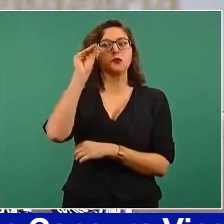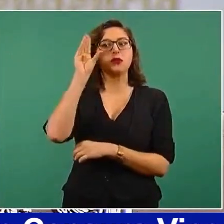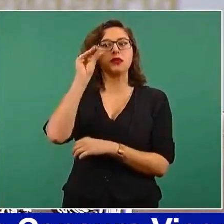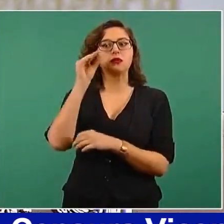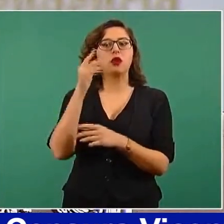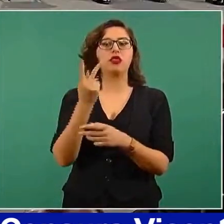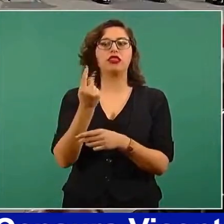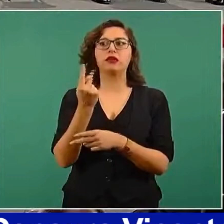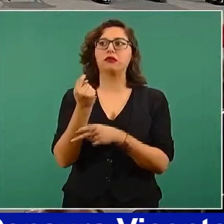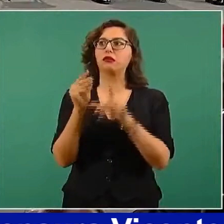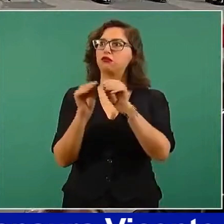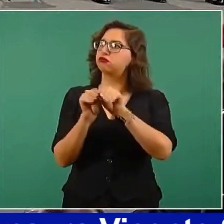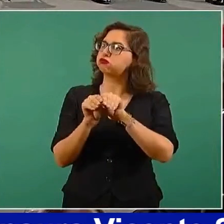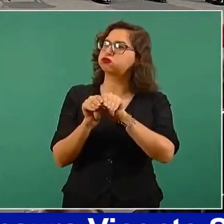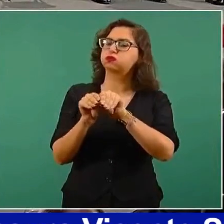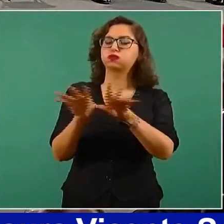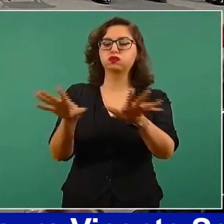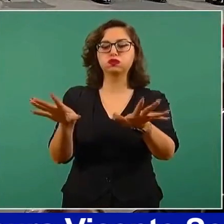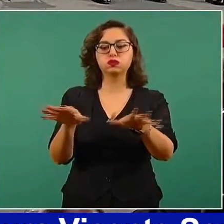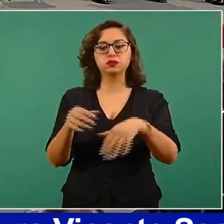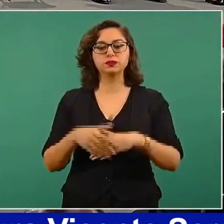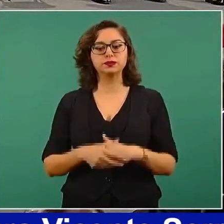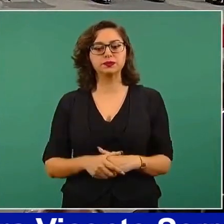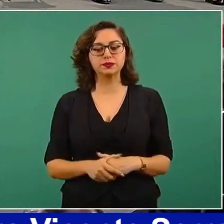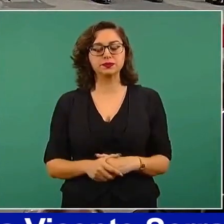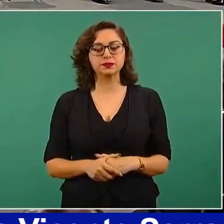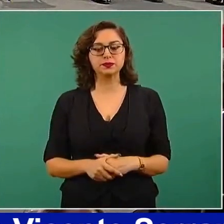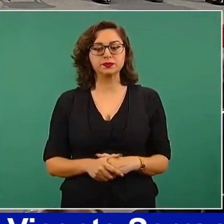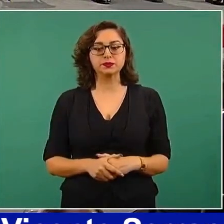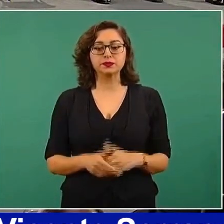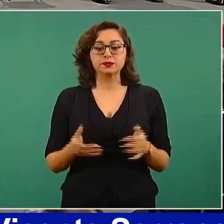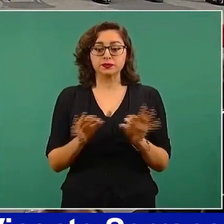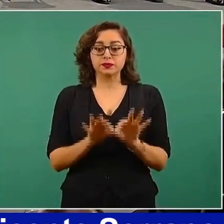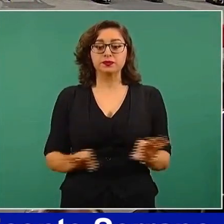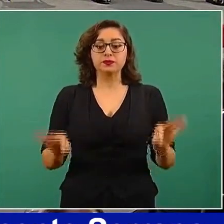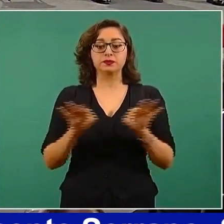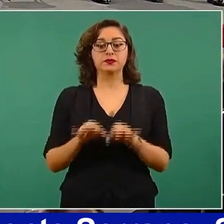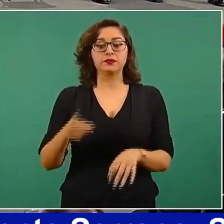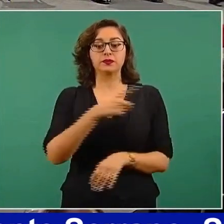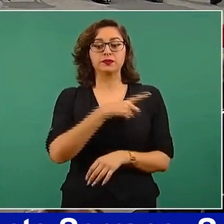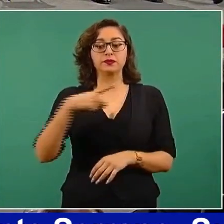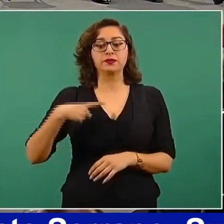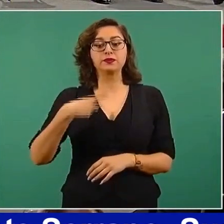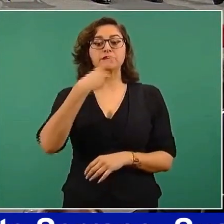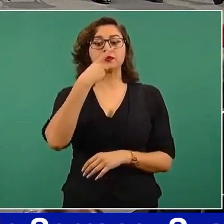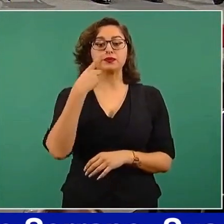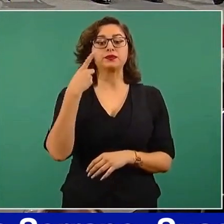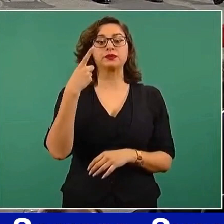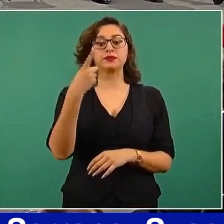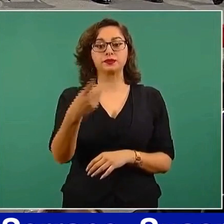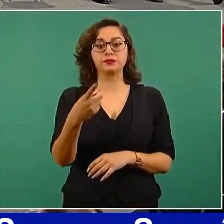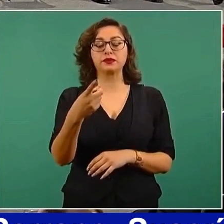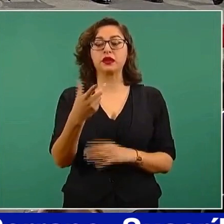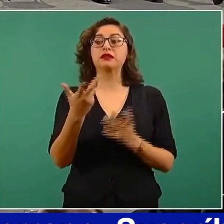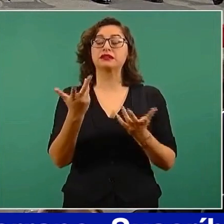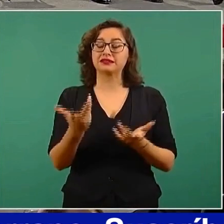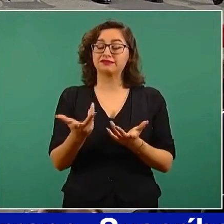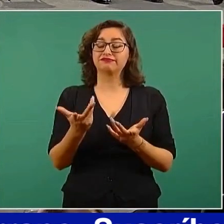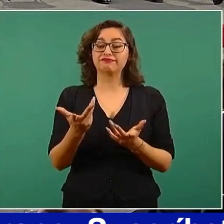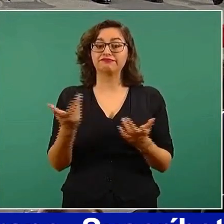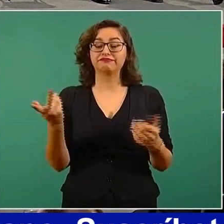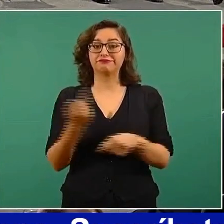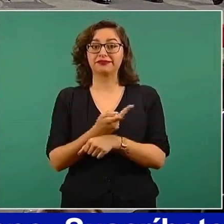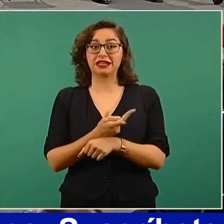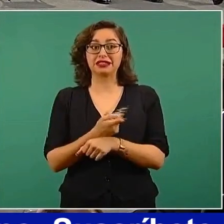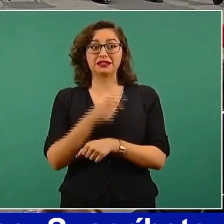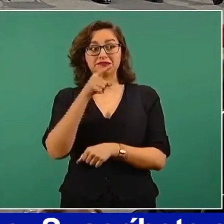televisión abierta. Es importante aquí destacar que lo que acaba de pasar también, y que ustedes